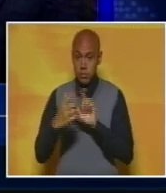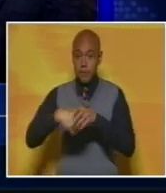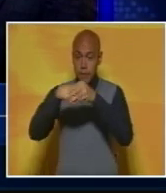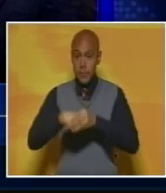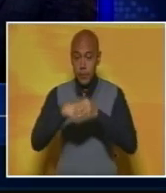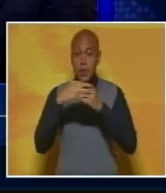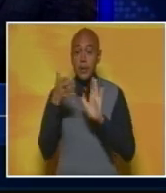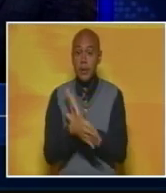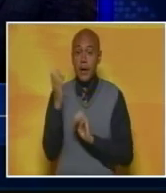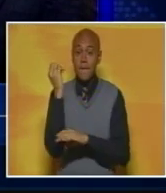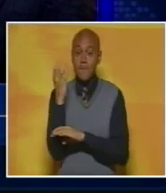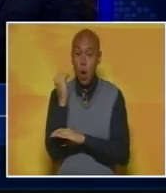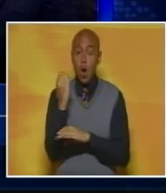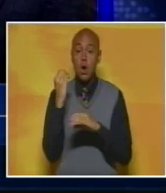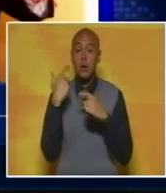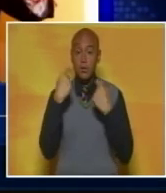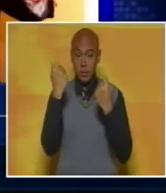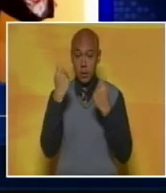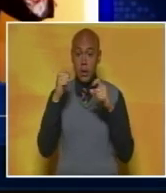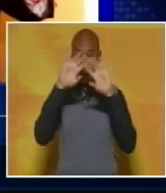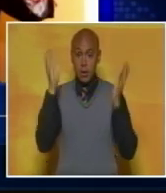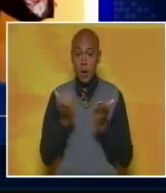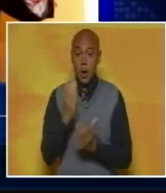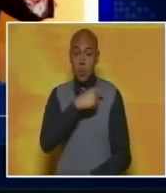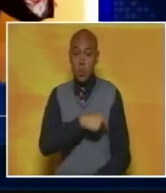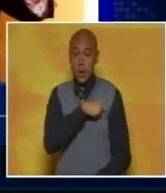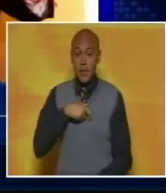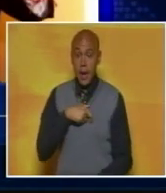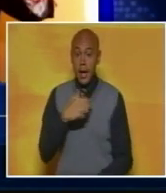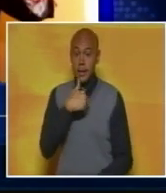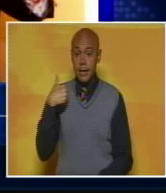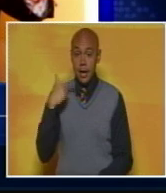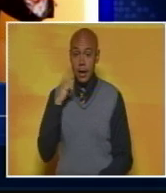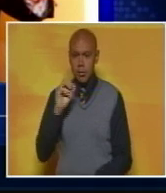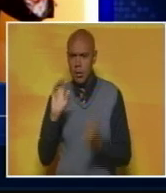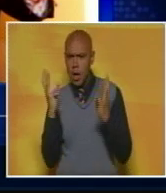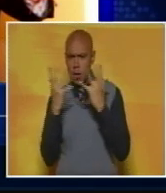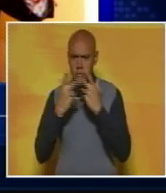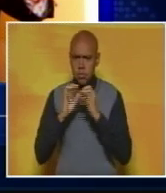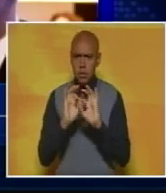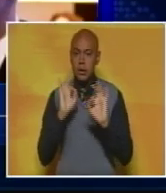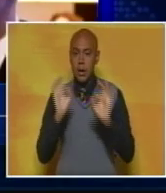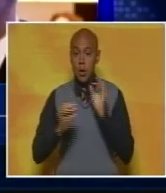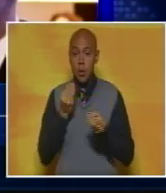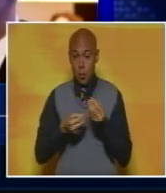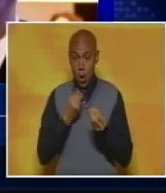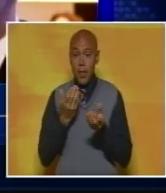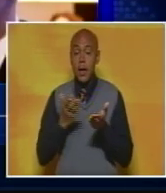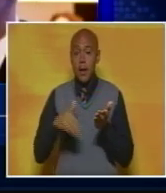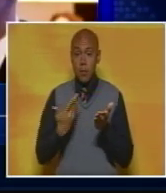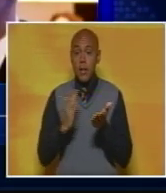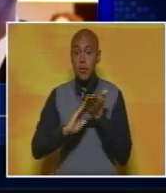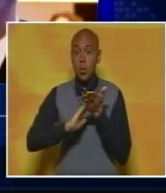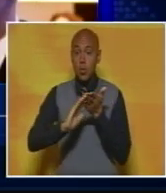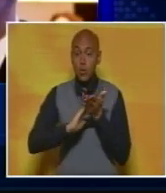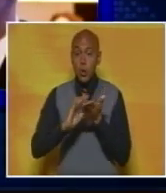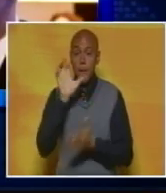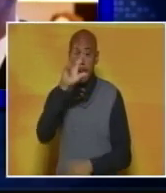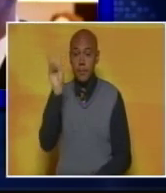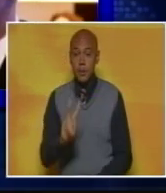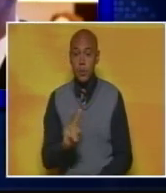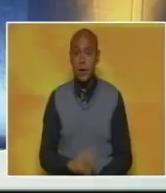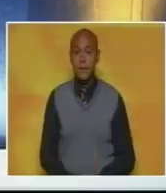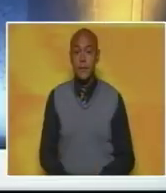marco del Foro Económico Mundial en Davos, Suiza, con el fin de coordinar y tomar las acciones necesarias para lograr una solución a la crisis